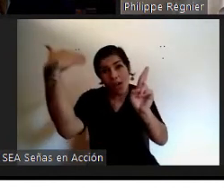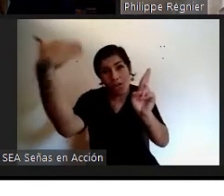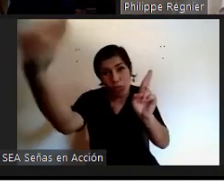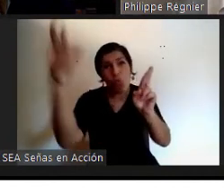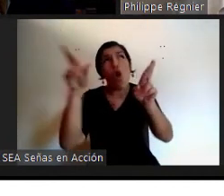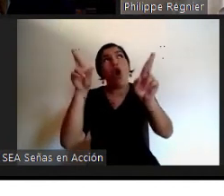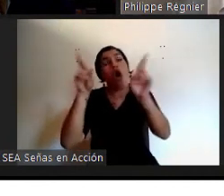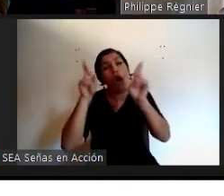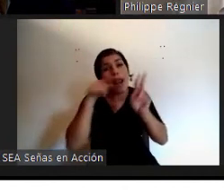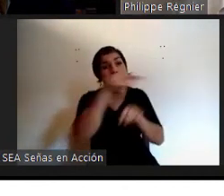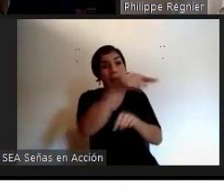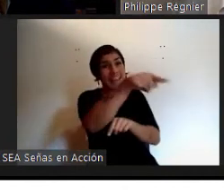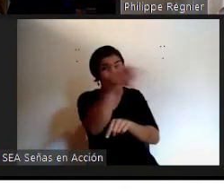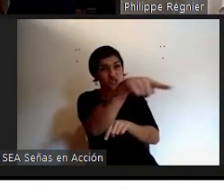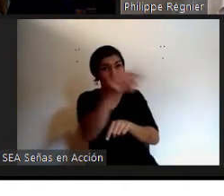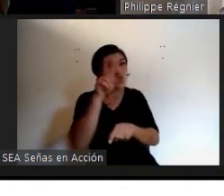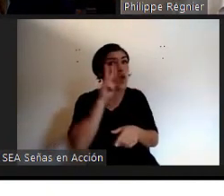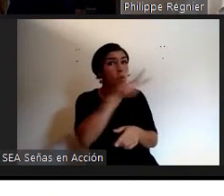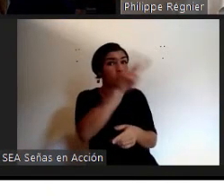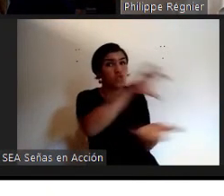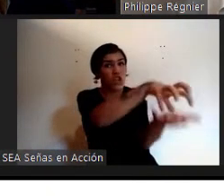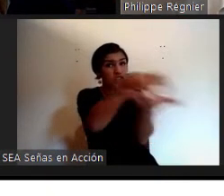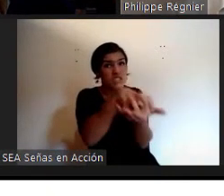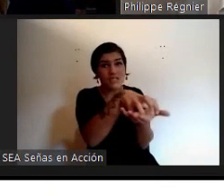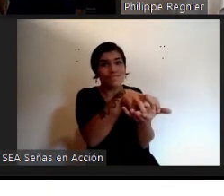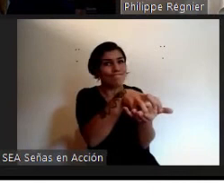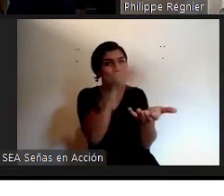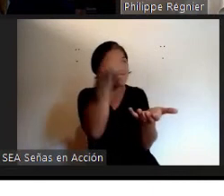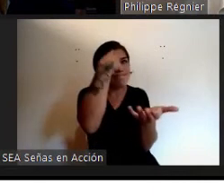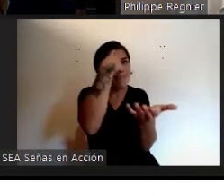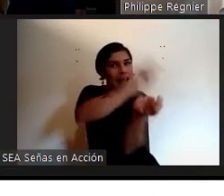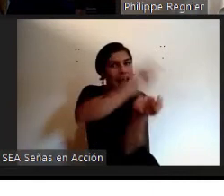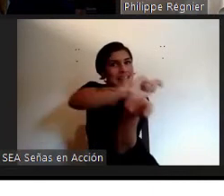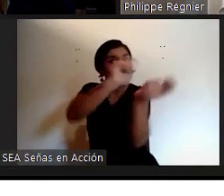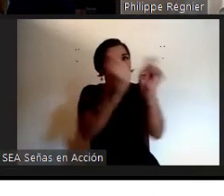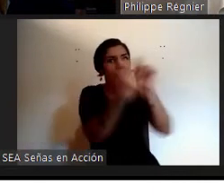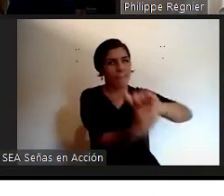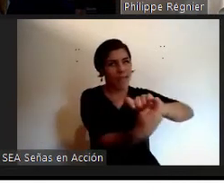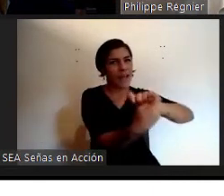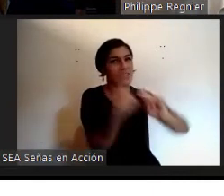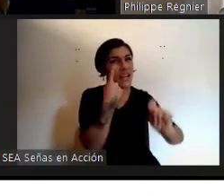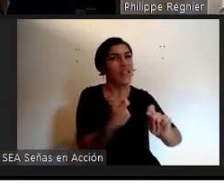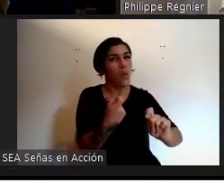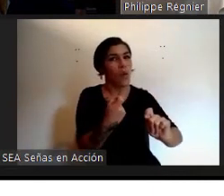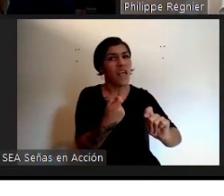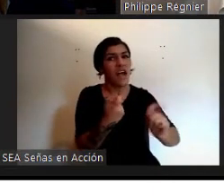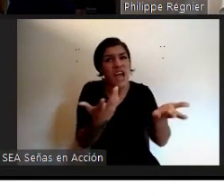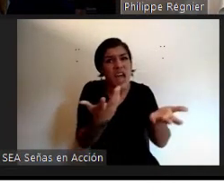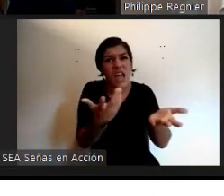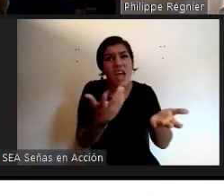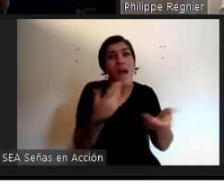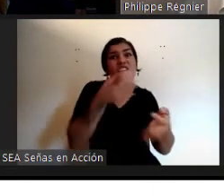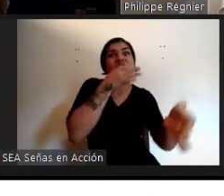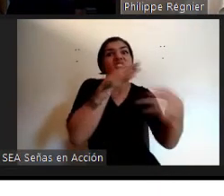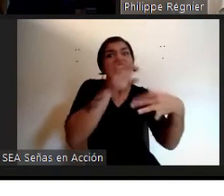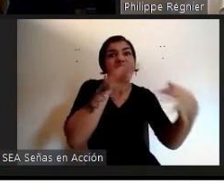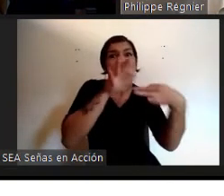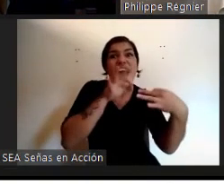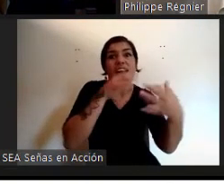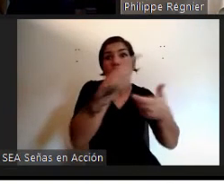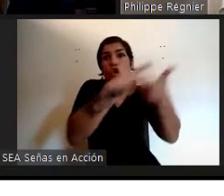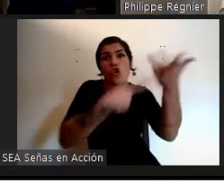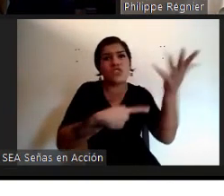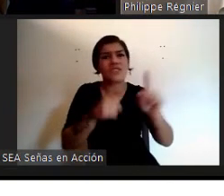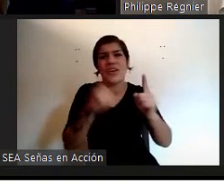not considered from the point of view that some museums have, that it is more important to sell in